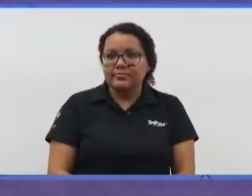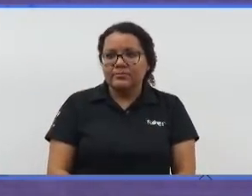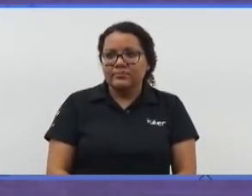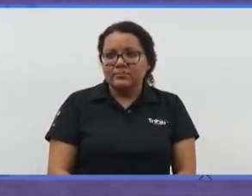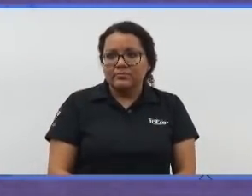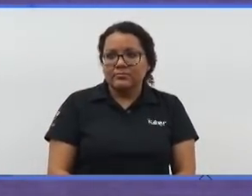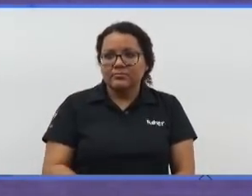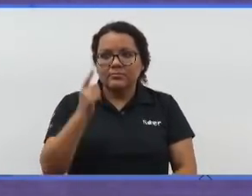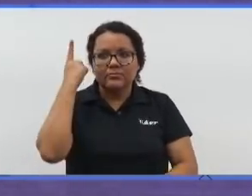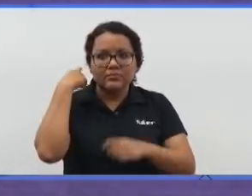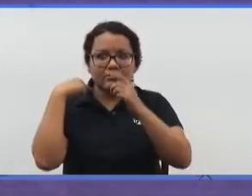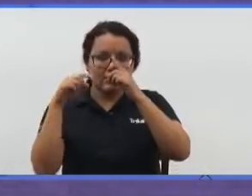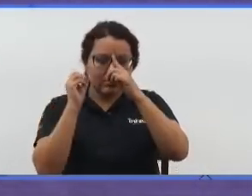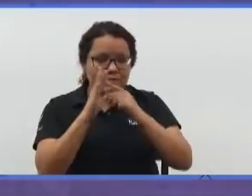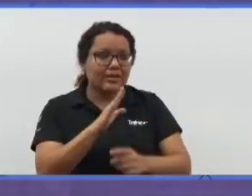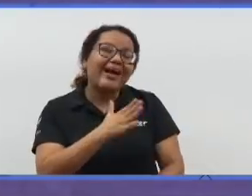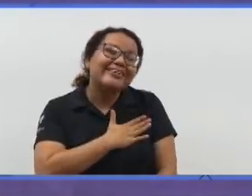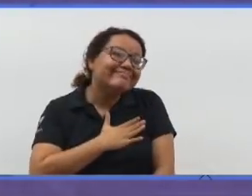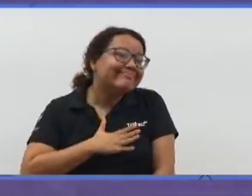dice anthony